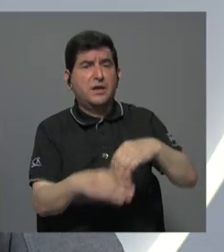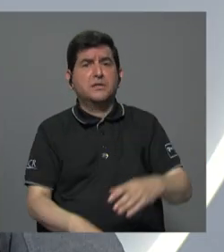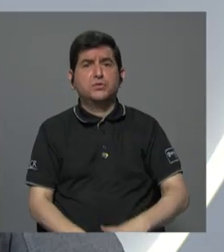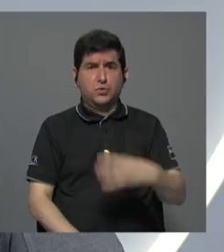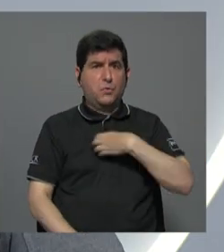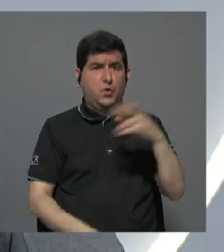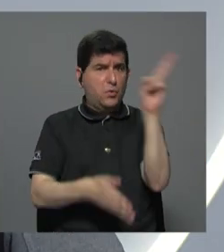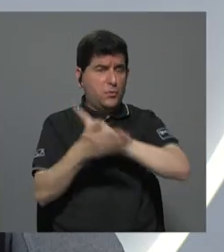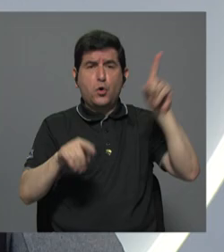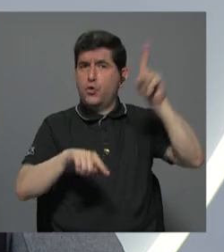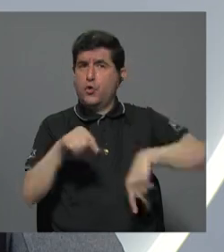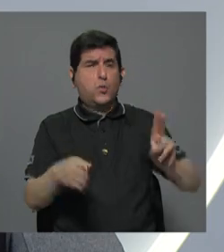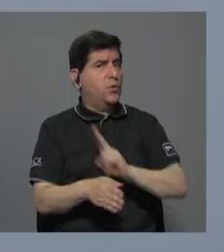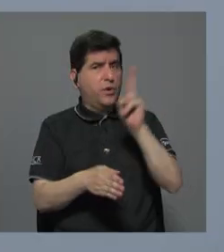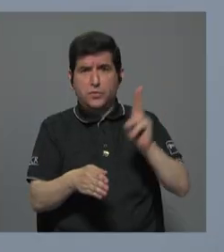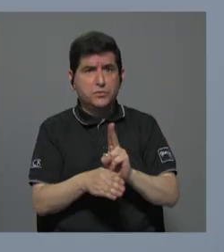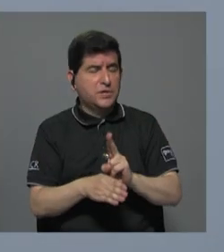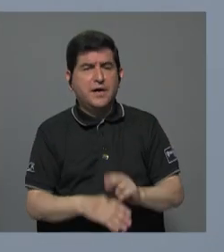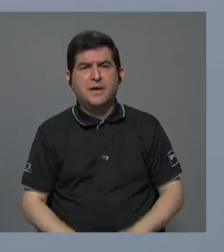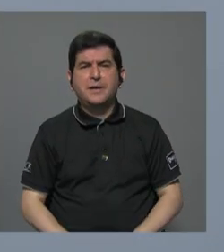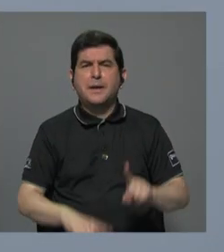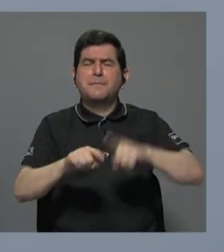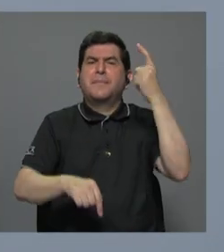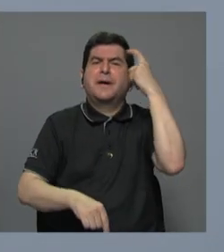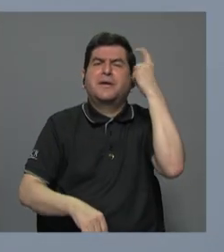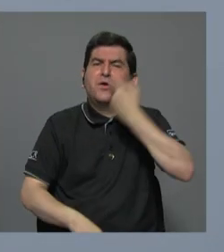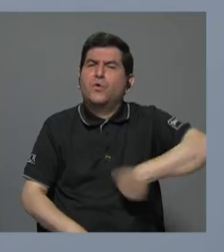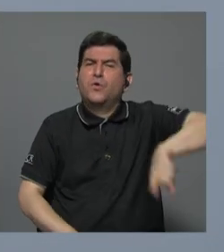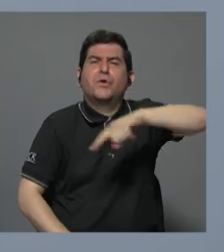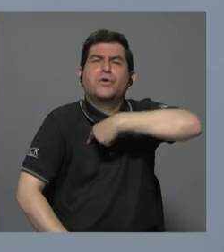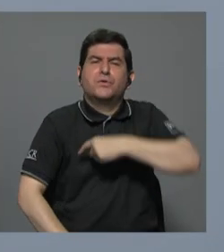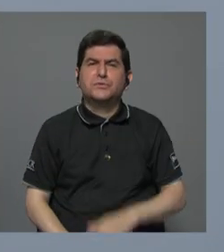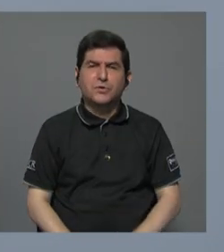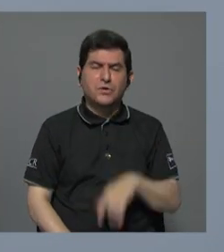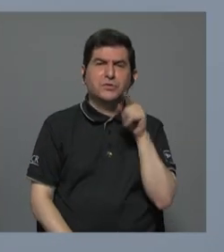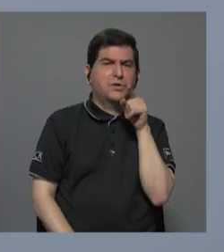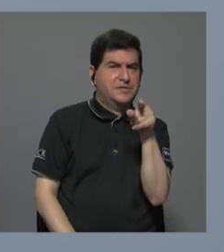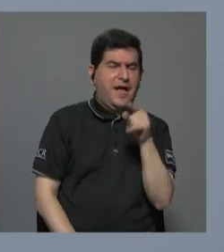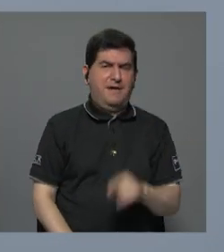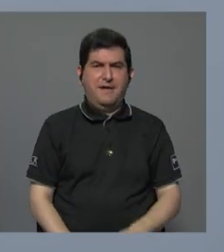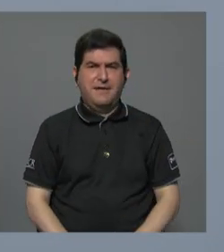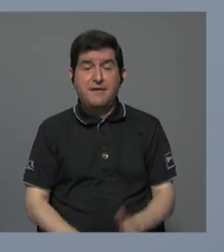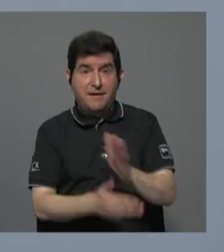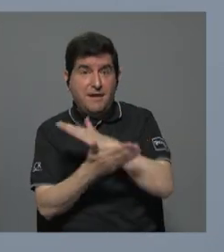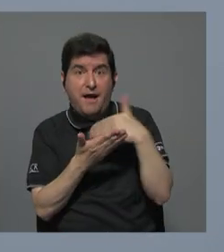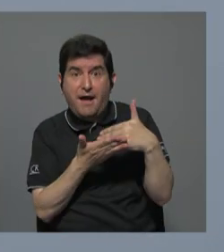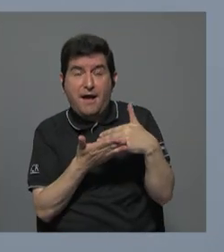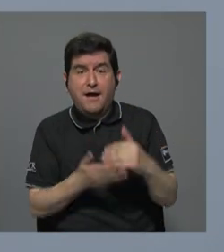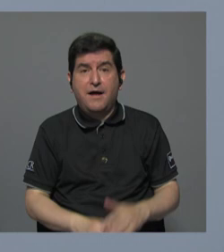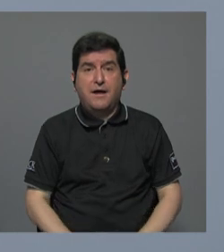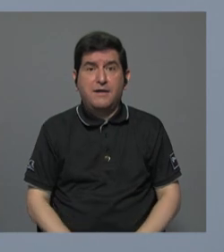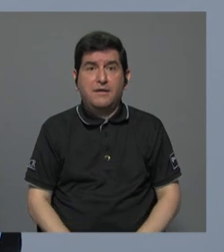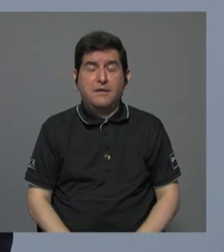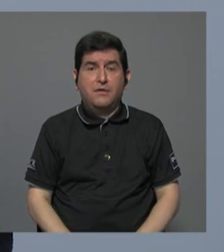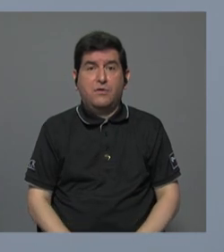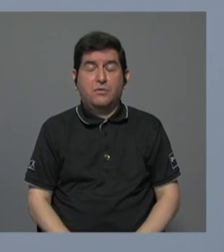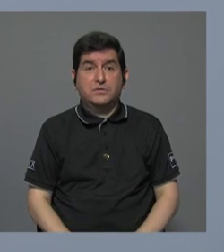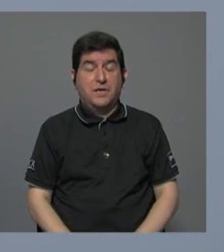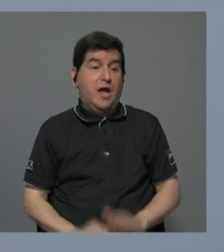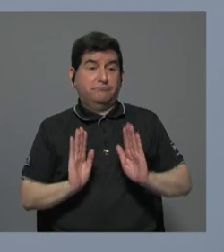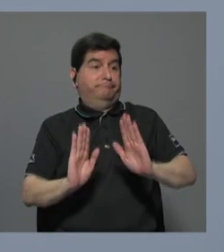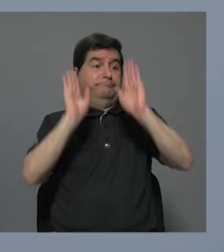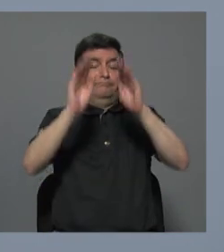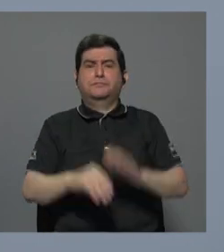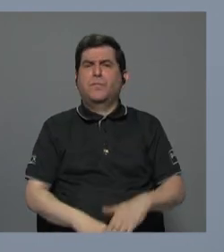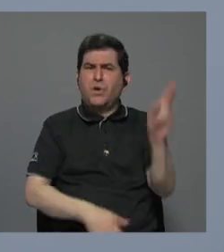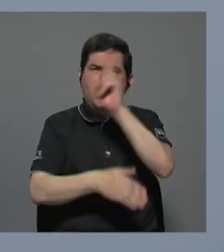las universidades no los podrían utilizar sí pero imaginemos que nosotros precisamente allí es donde sería algo es algo espectacular por qué